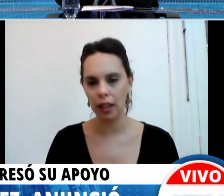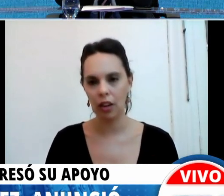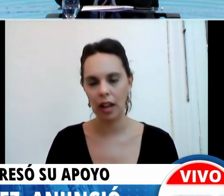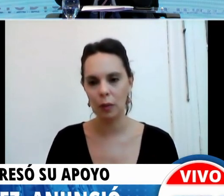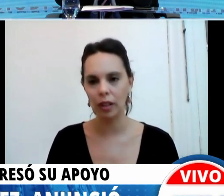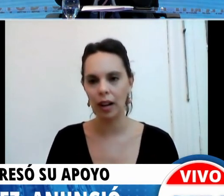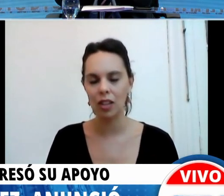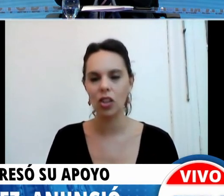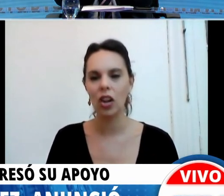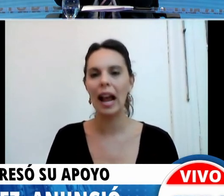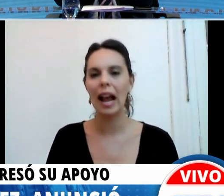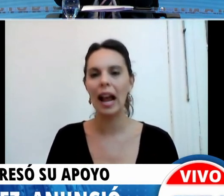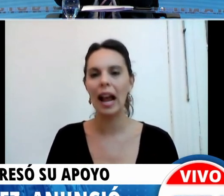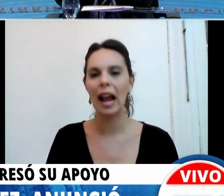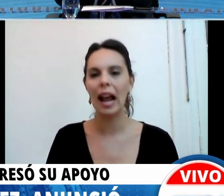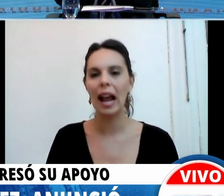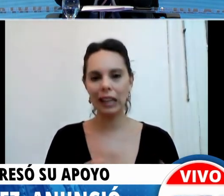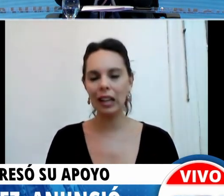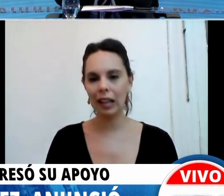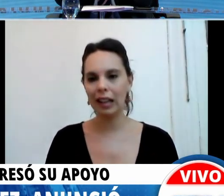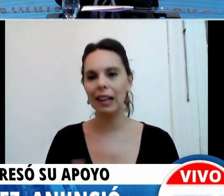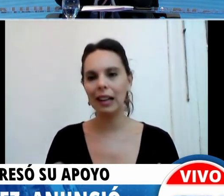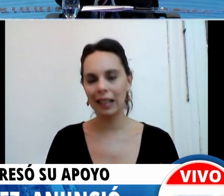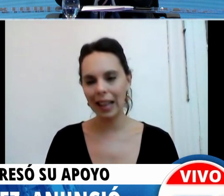habló del organismo internacional. Para evitar problemas, dijo.